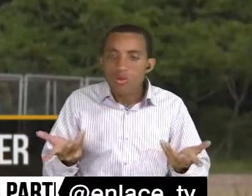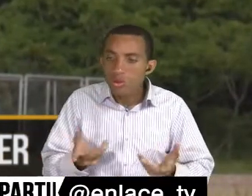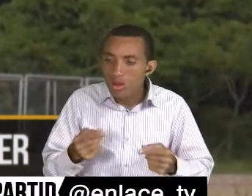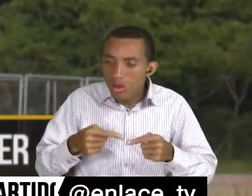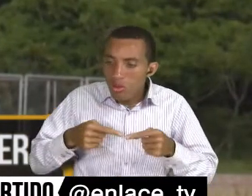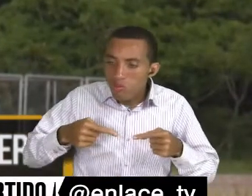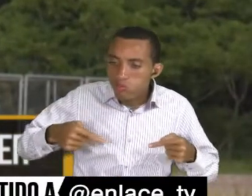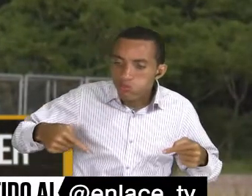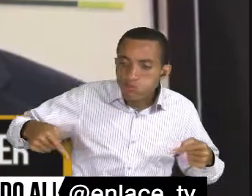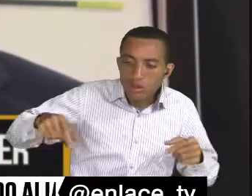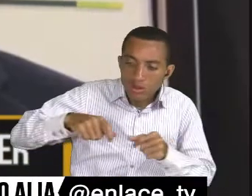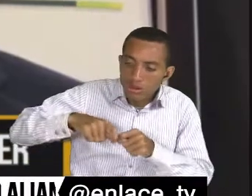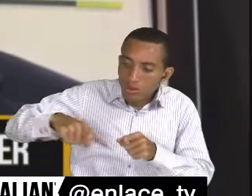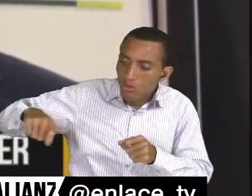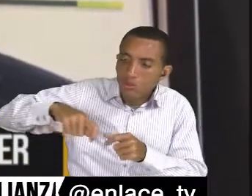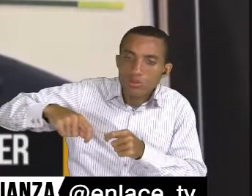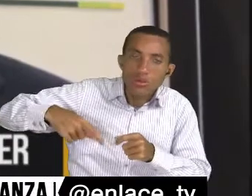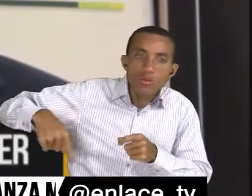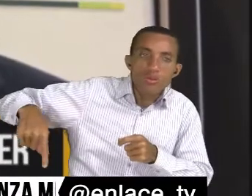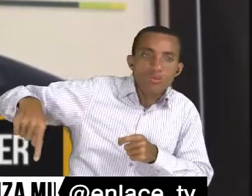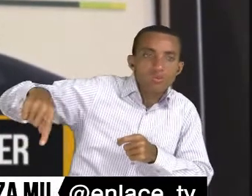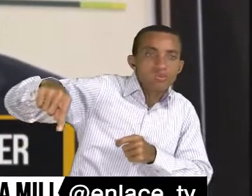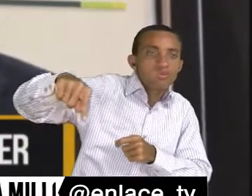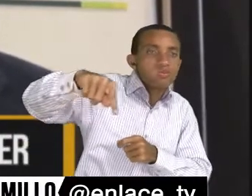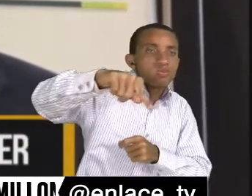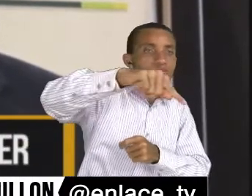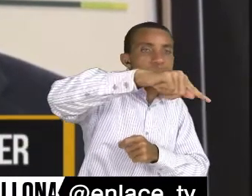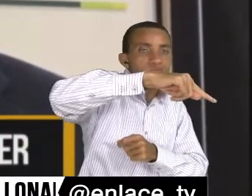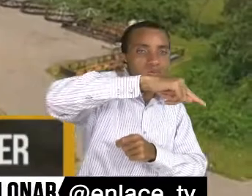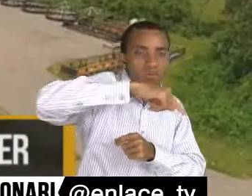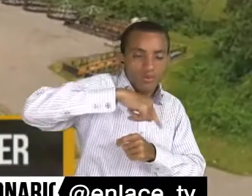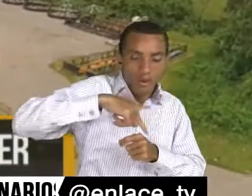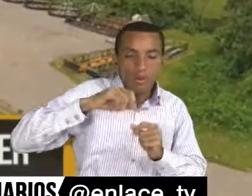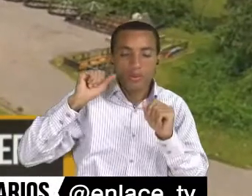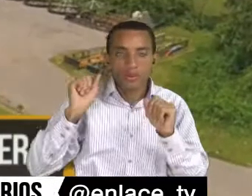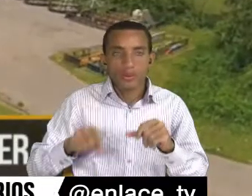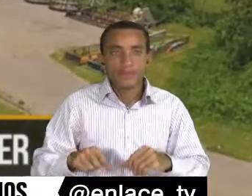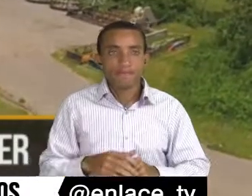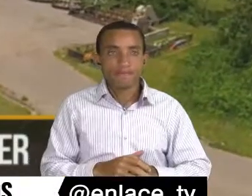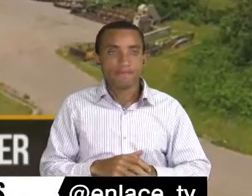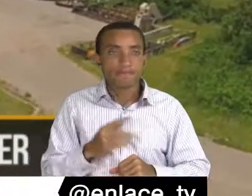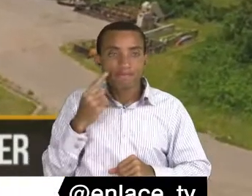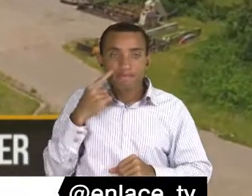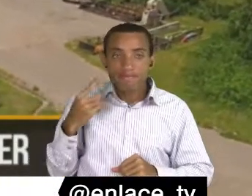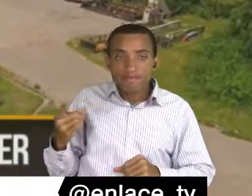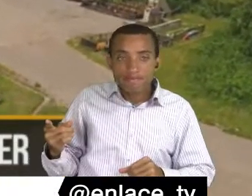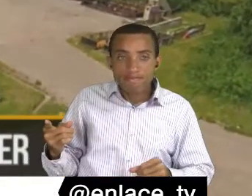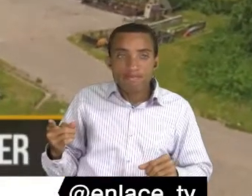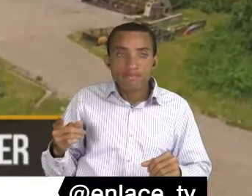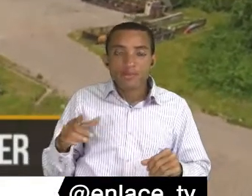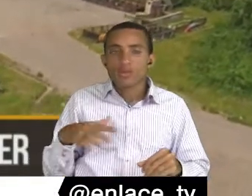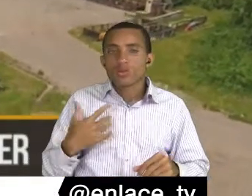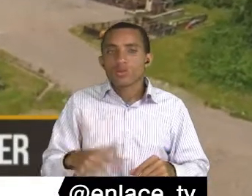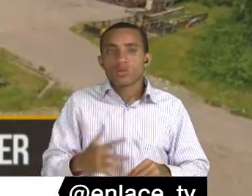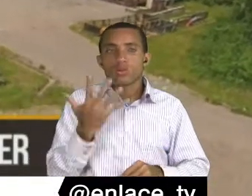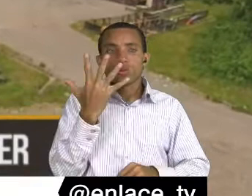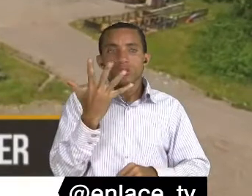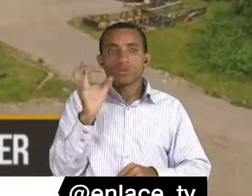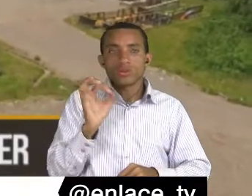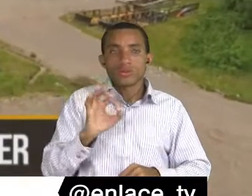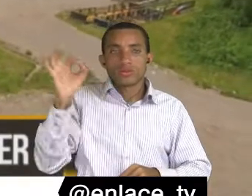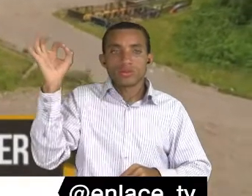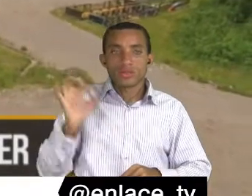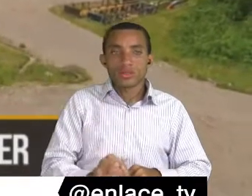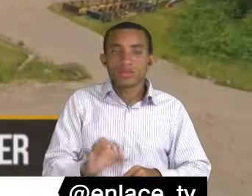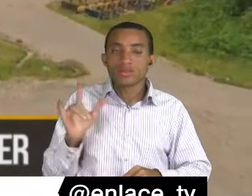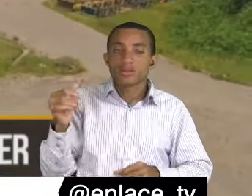entender qué potencial adicional puede tener este descubrimiento. El pozo Boranda 1 cuenta con el 50% de participación de